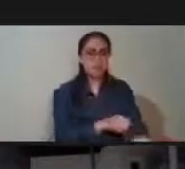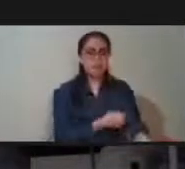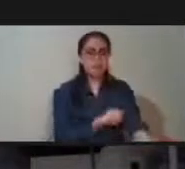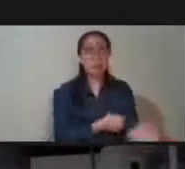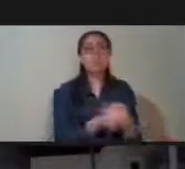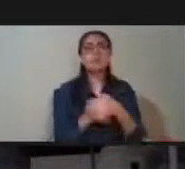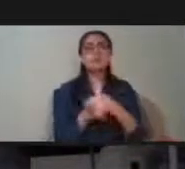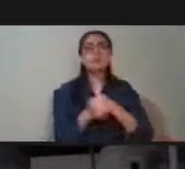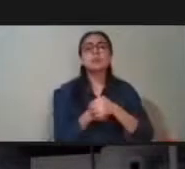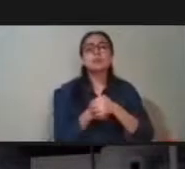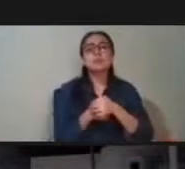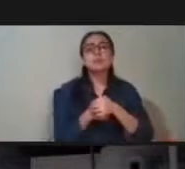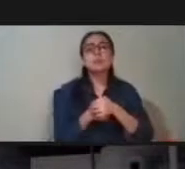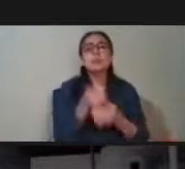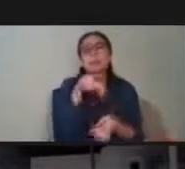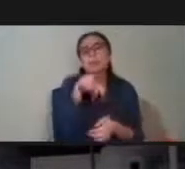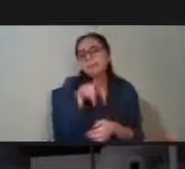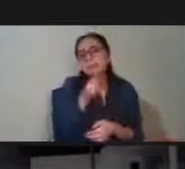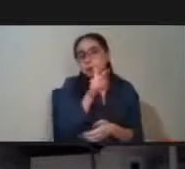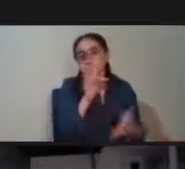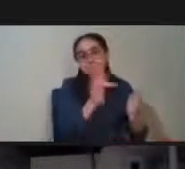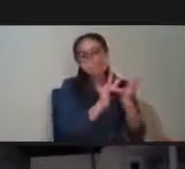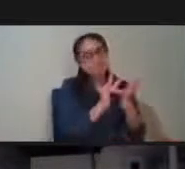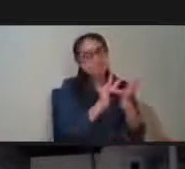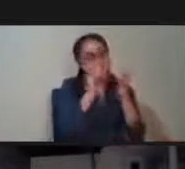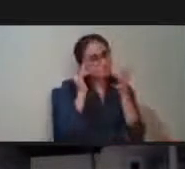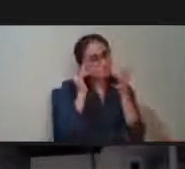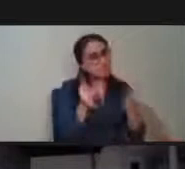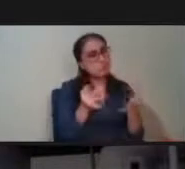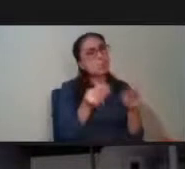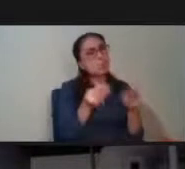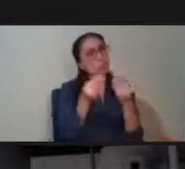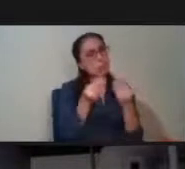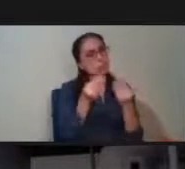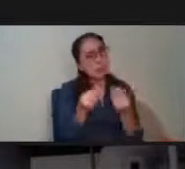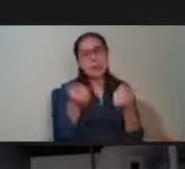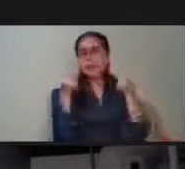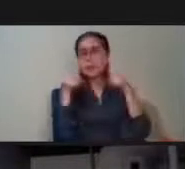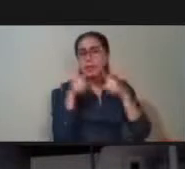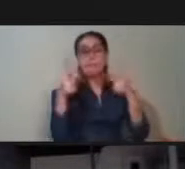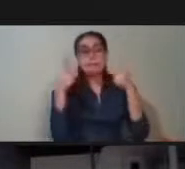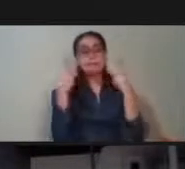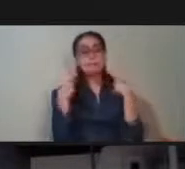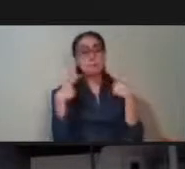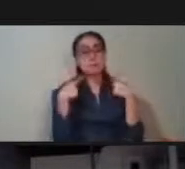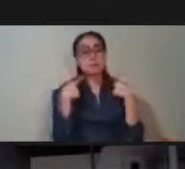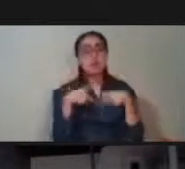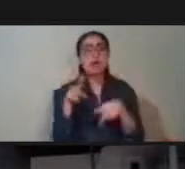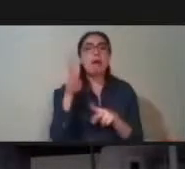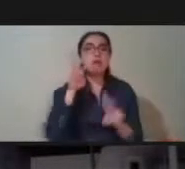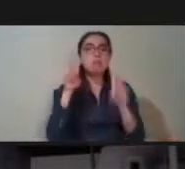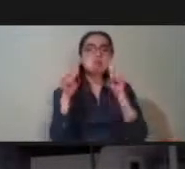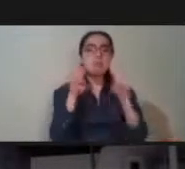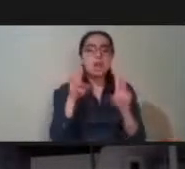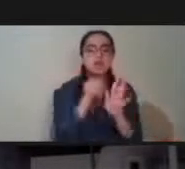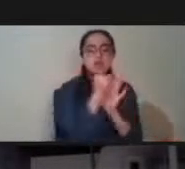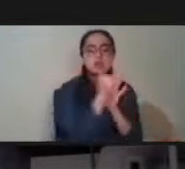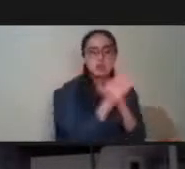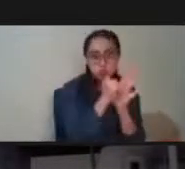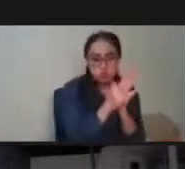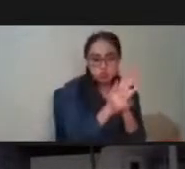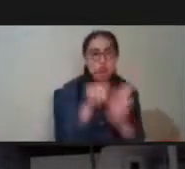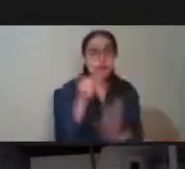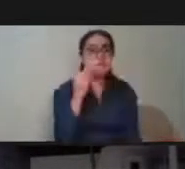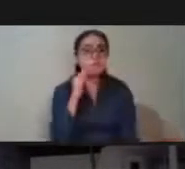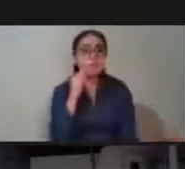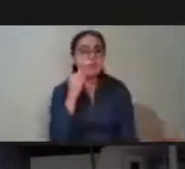pero realmente agradecerte mucho y yo invito a quienes nos están siguiendo a través del YouTube y a través del Facebook a que